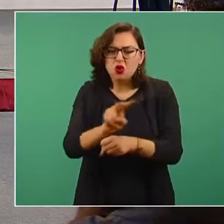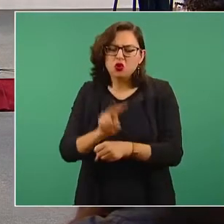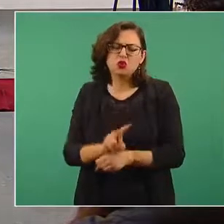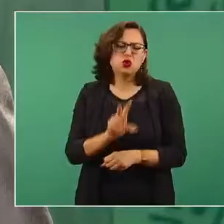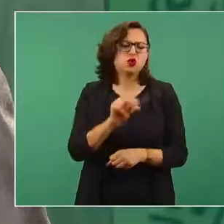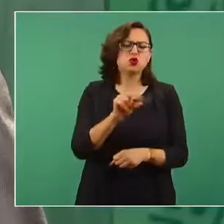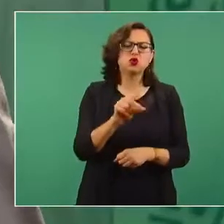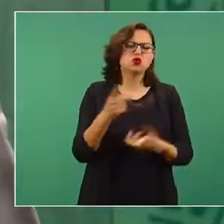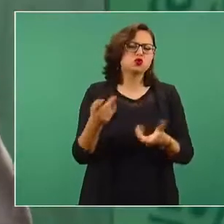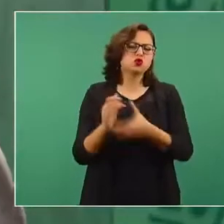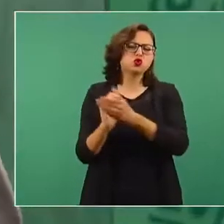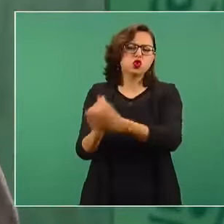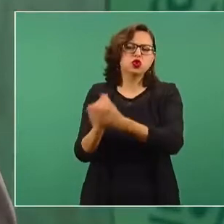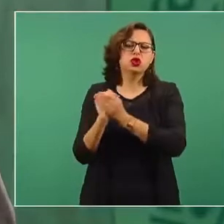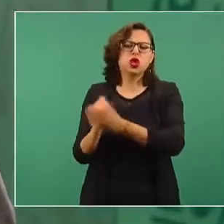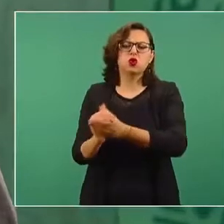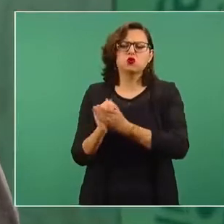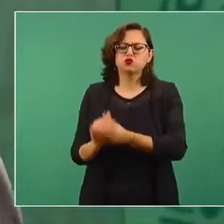engañaste,